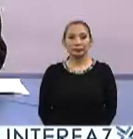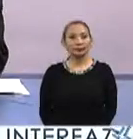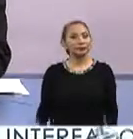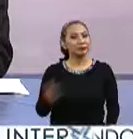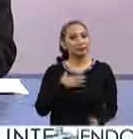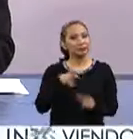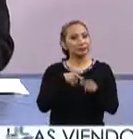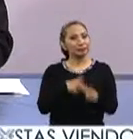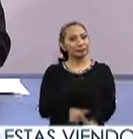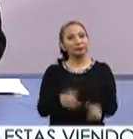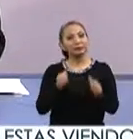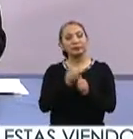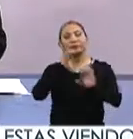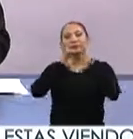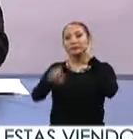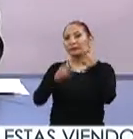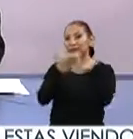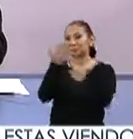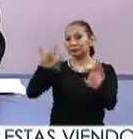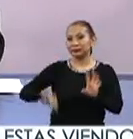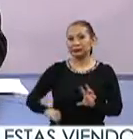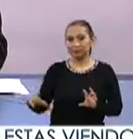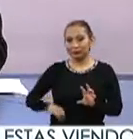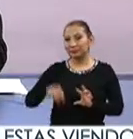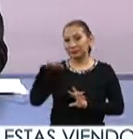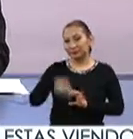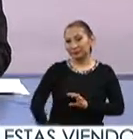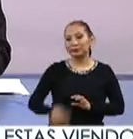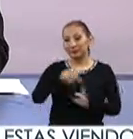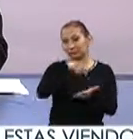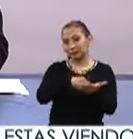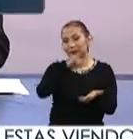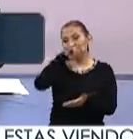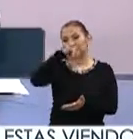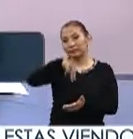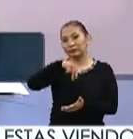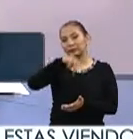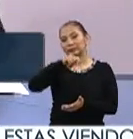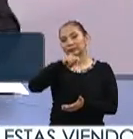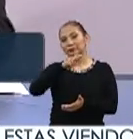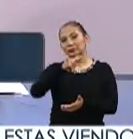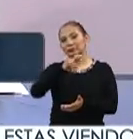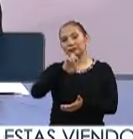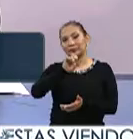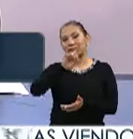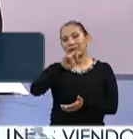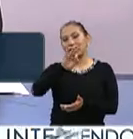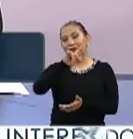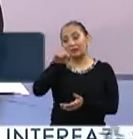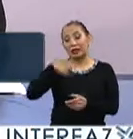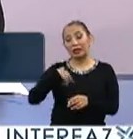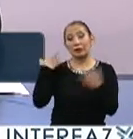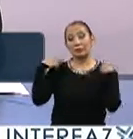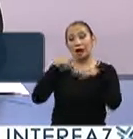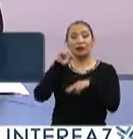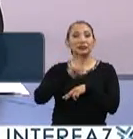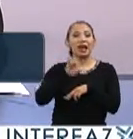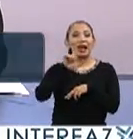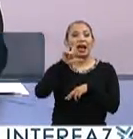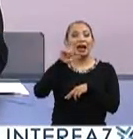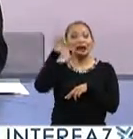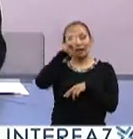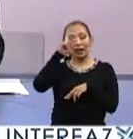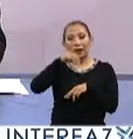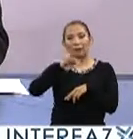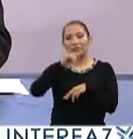Y bueno, continuamos con entrevistas muy interesantes aquí en el estudio de Interfaz. Esta mañana también nos acompaña en el estudio la maestra en